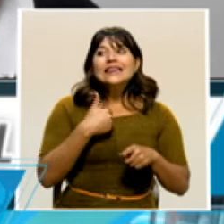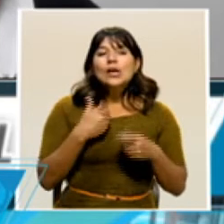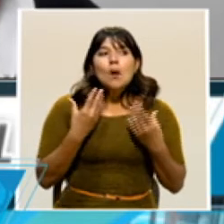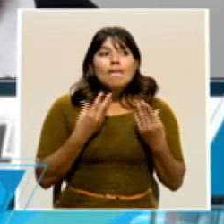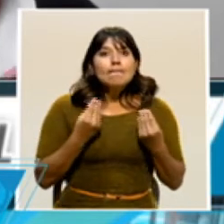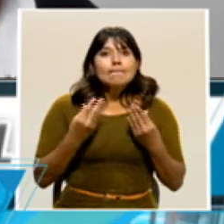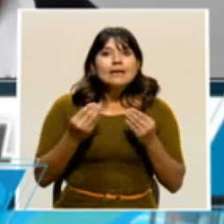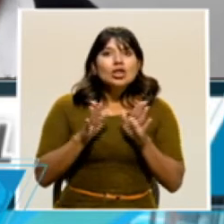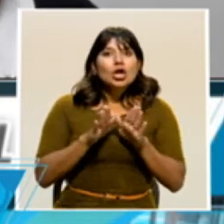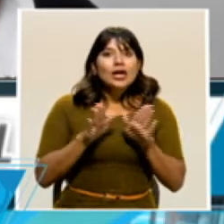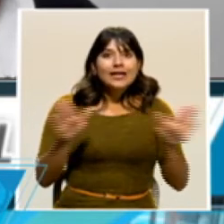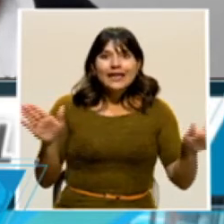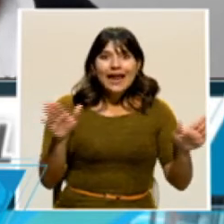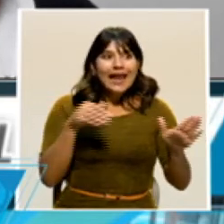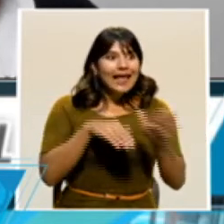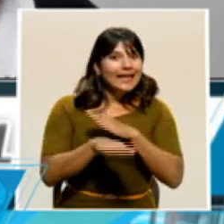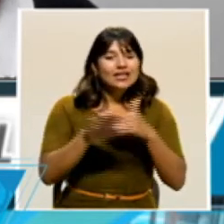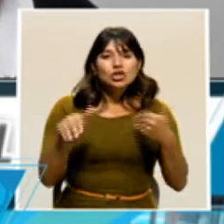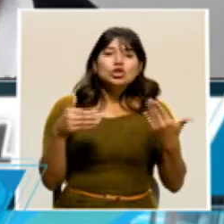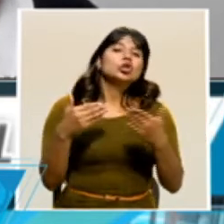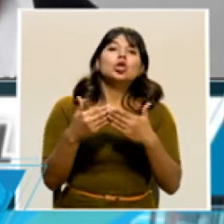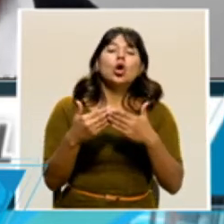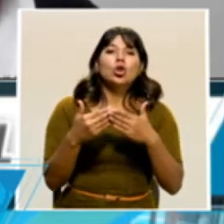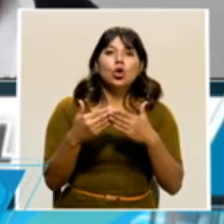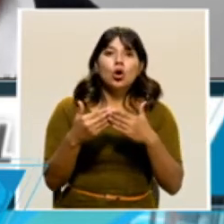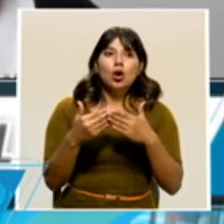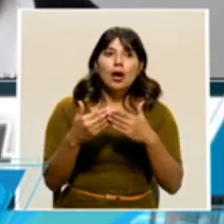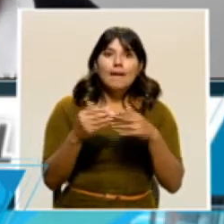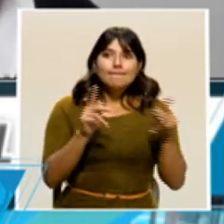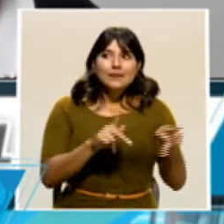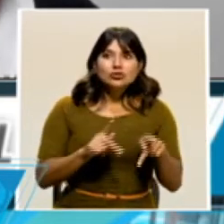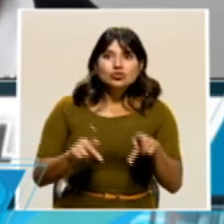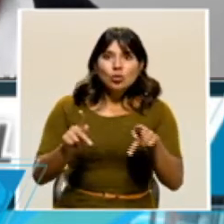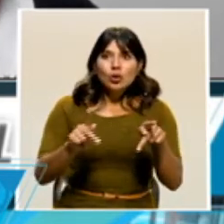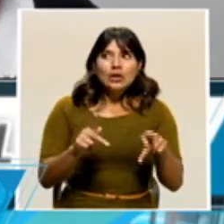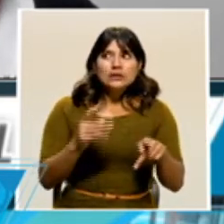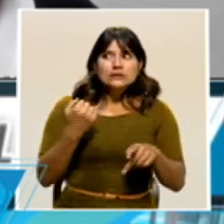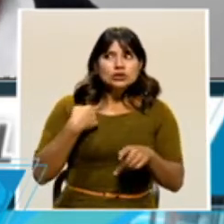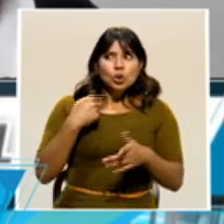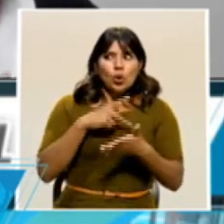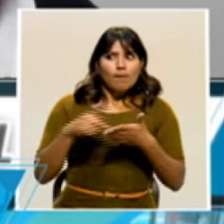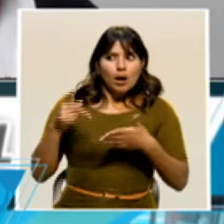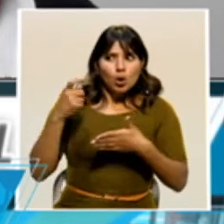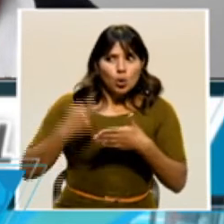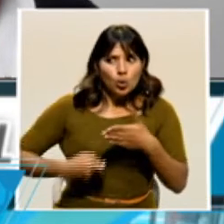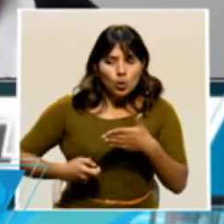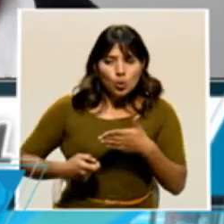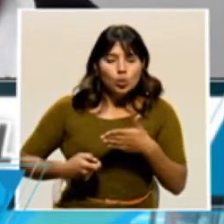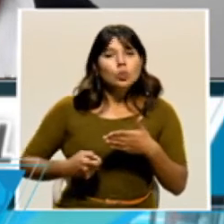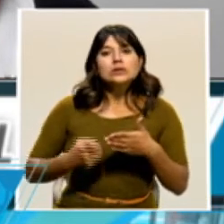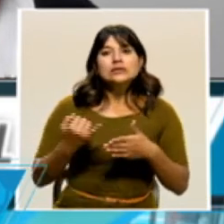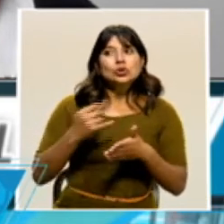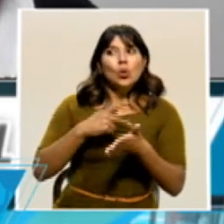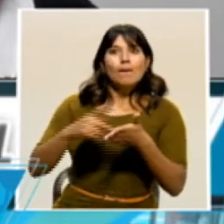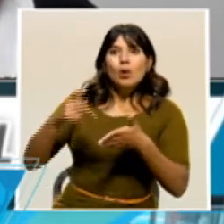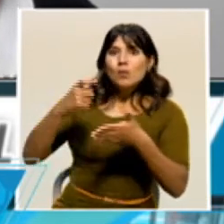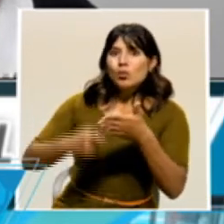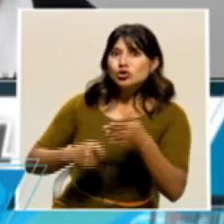generalizado en todo el mundo a evadir o a cometer alguna falta, porque cuando les cae